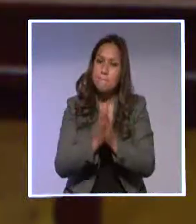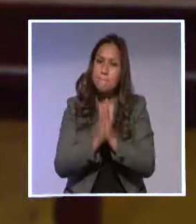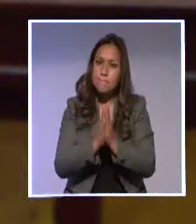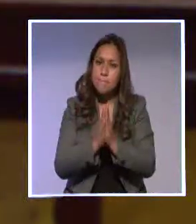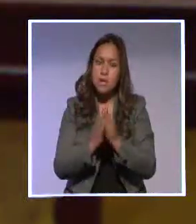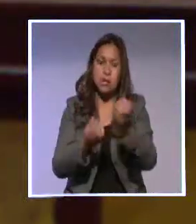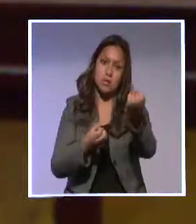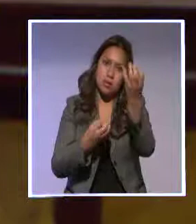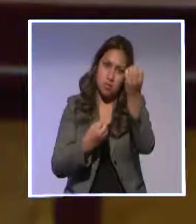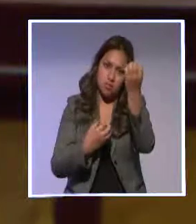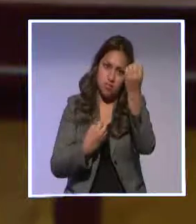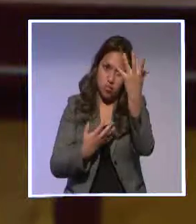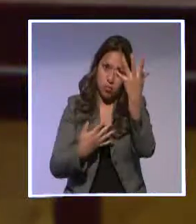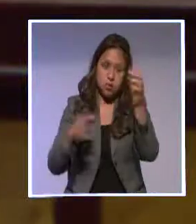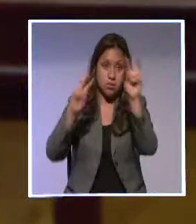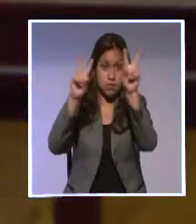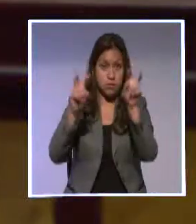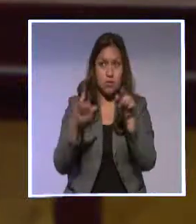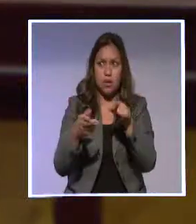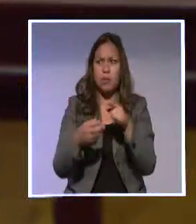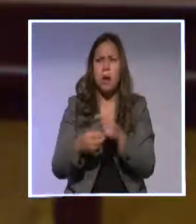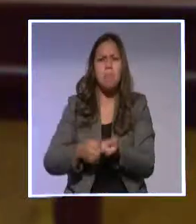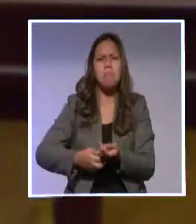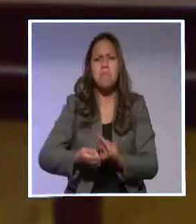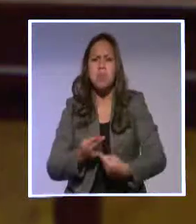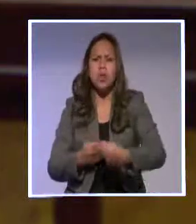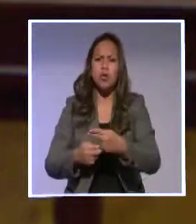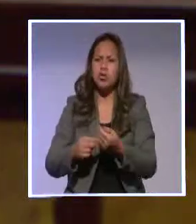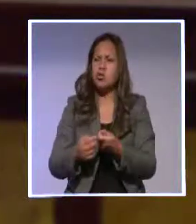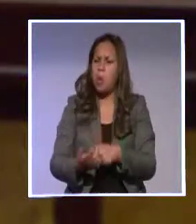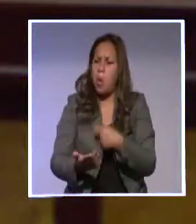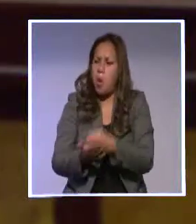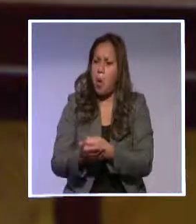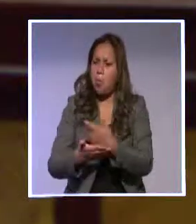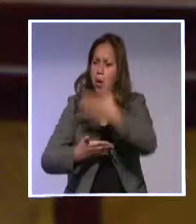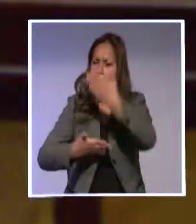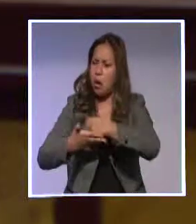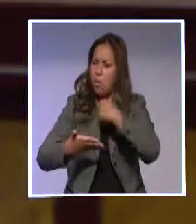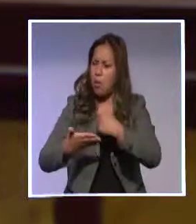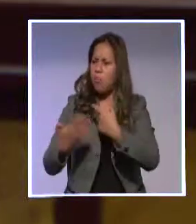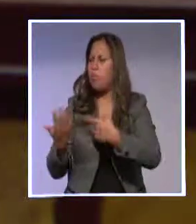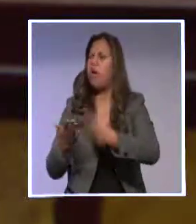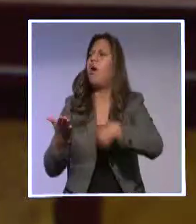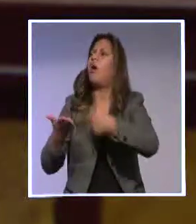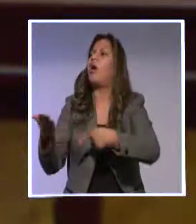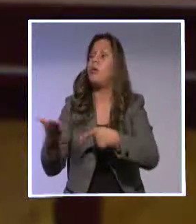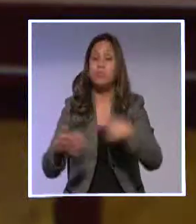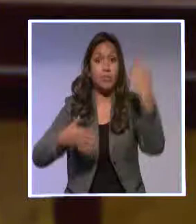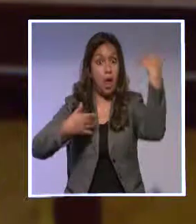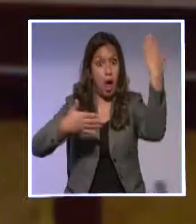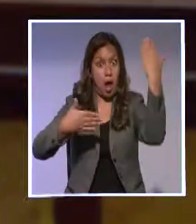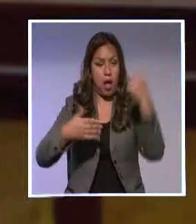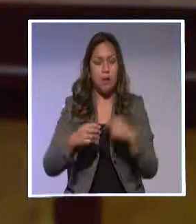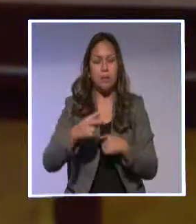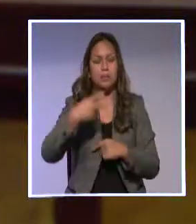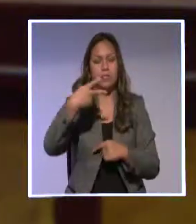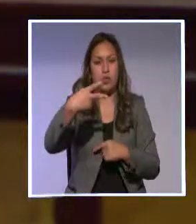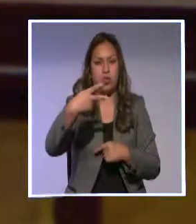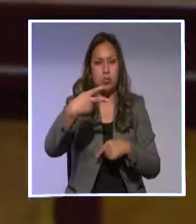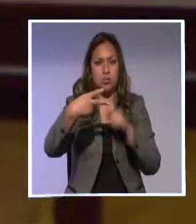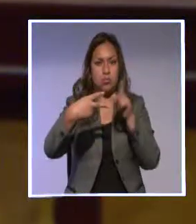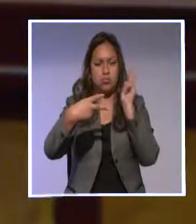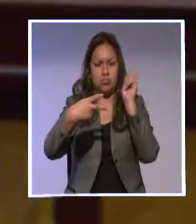sobre bajo qué términos se realizó la negociación y el alcalde salió a decir que dos ítems dos puntos